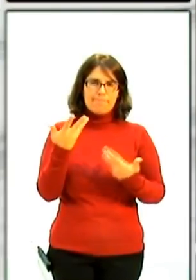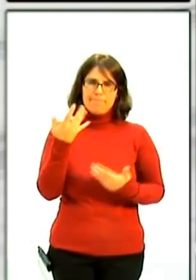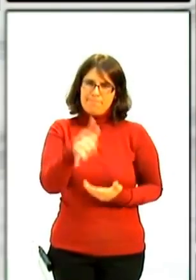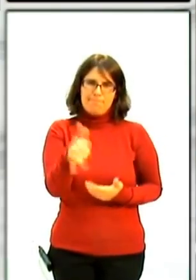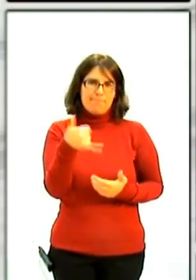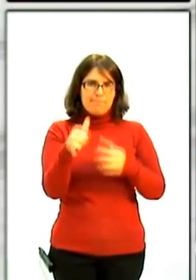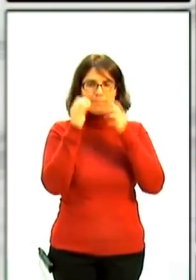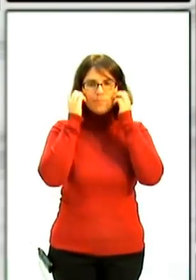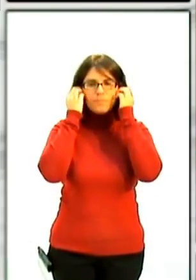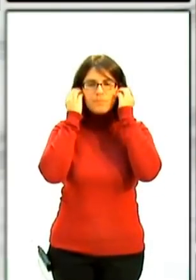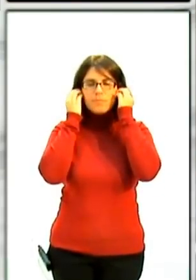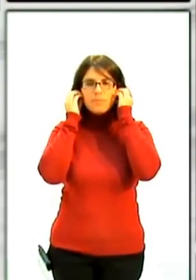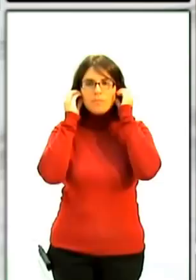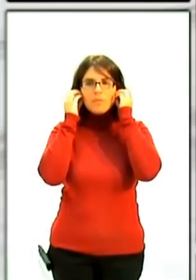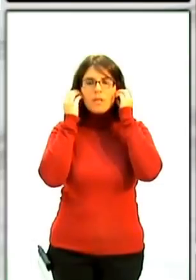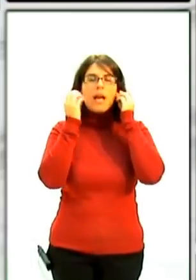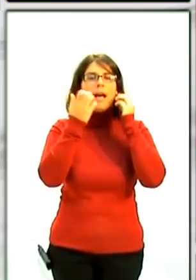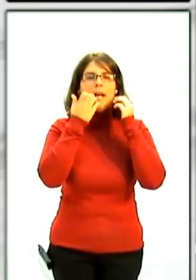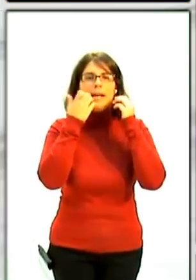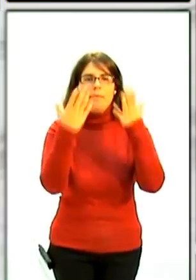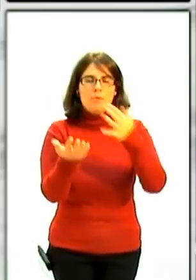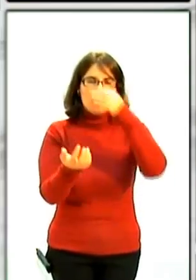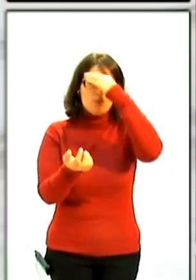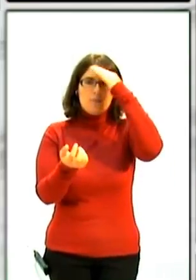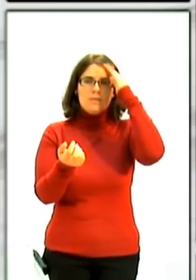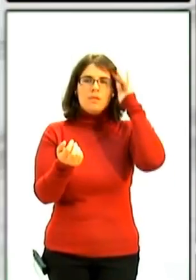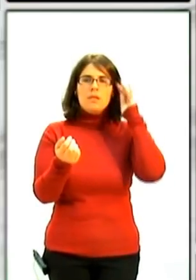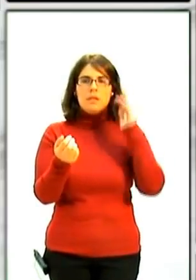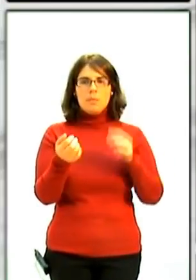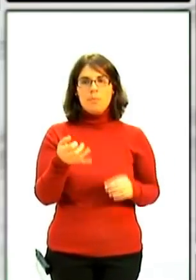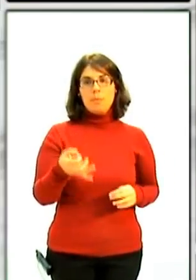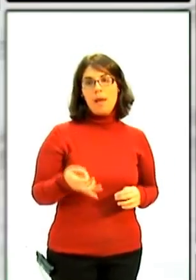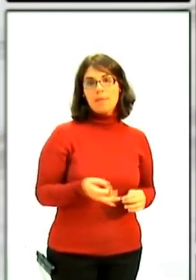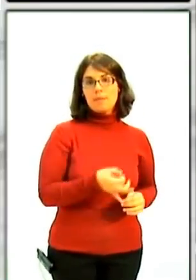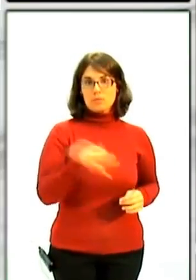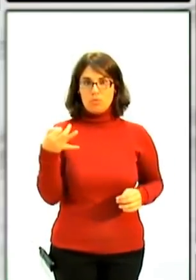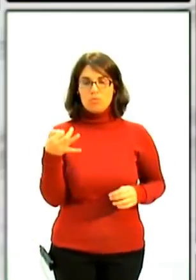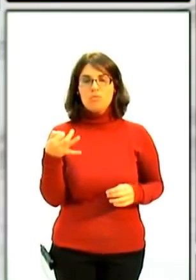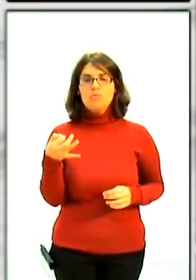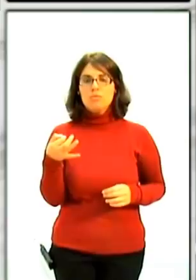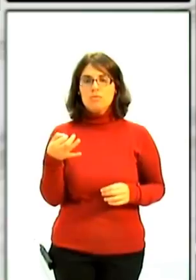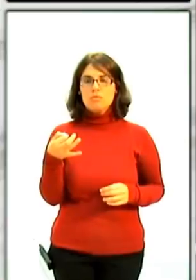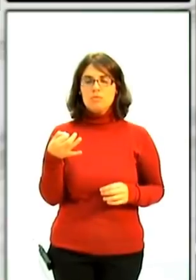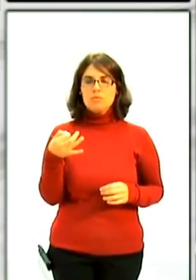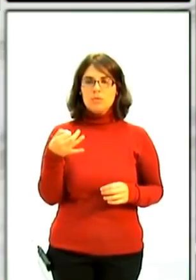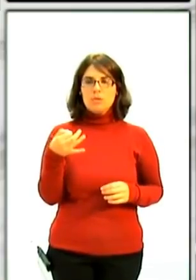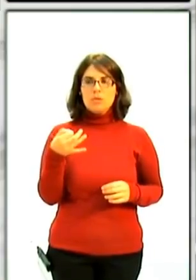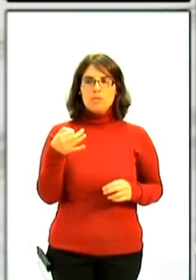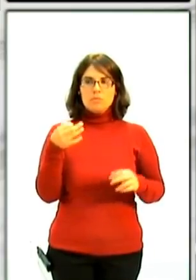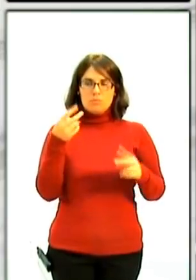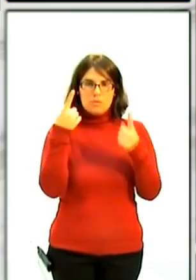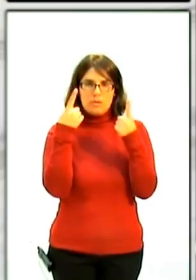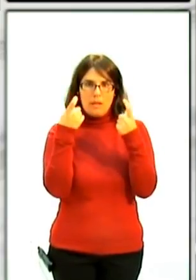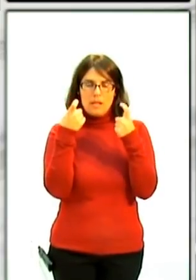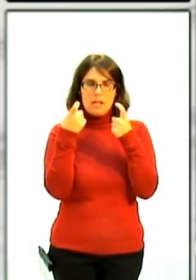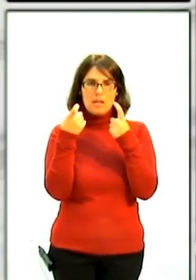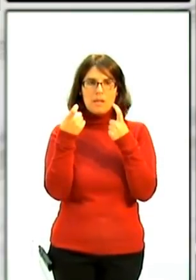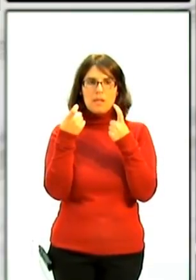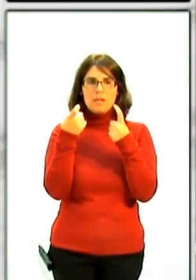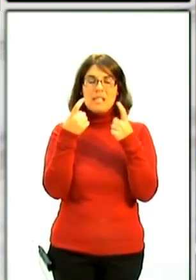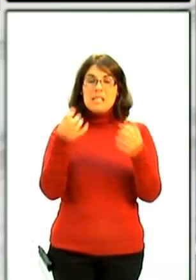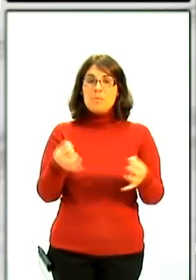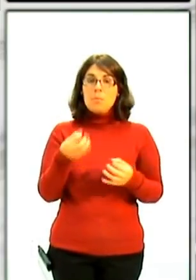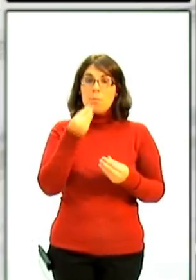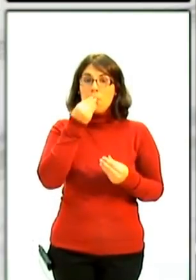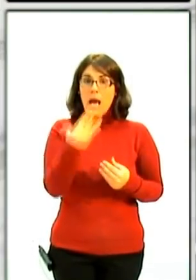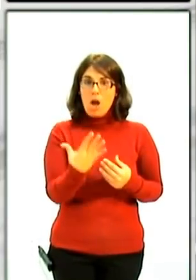qué? Porque, bueno, pondré un ejemplo. La precisión es necesaria. Bueno, pues en términos generales siempre es mejor